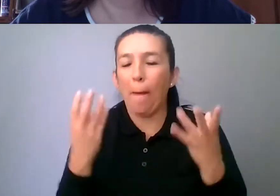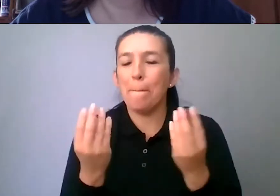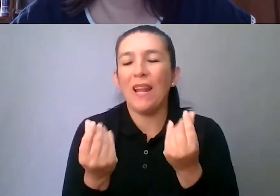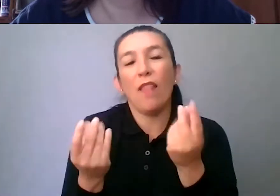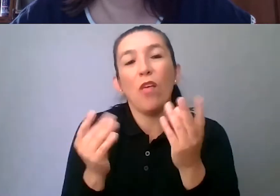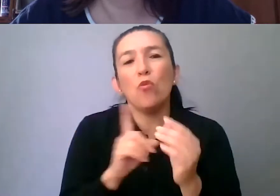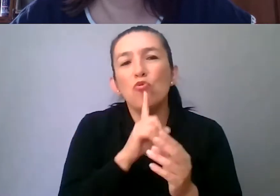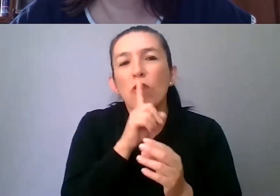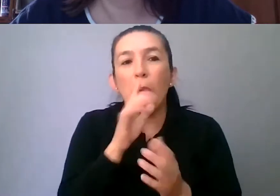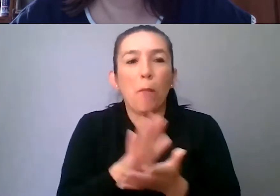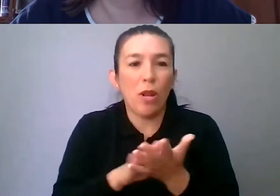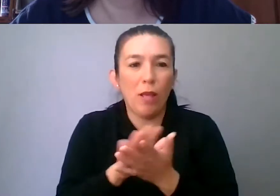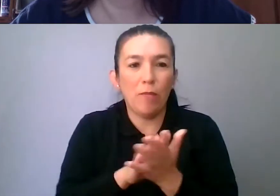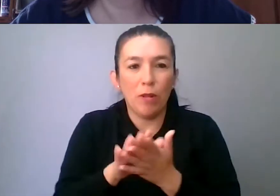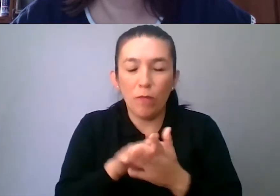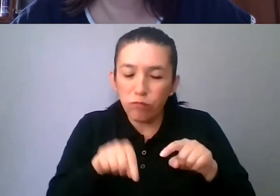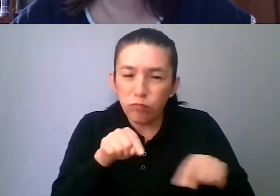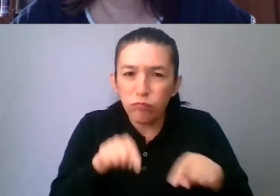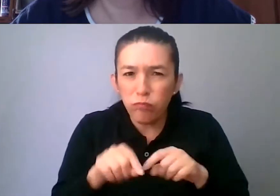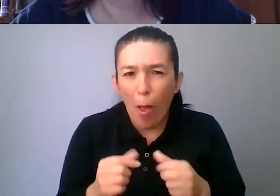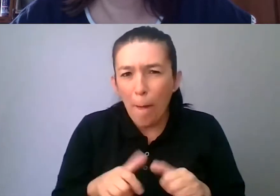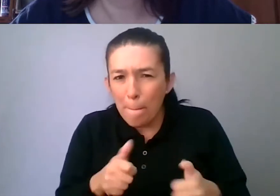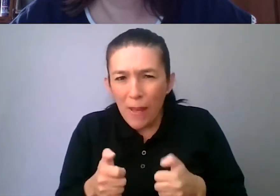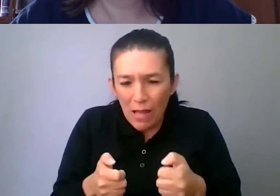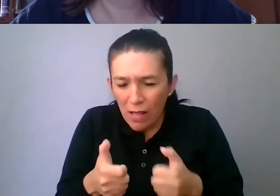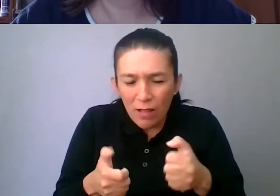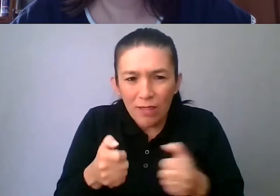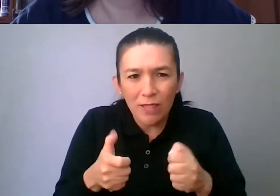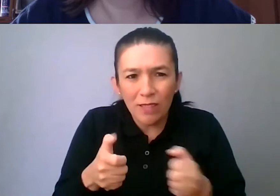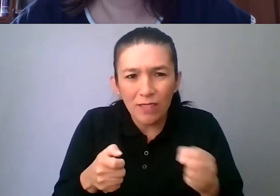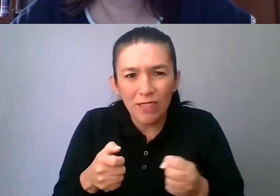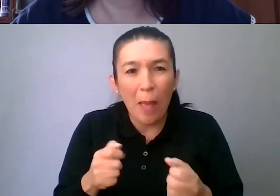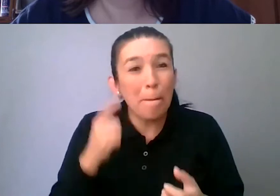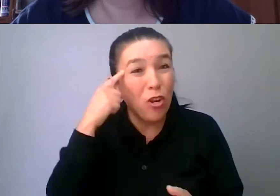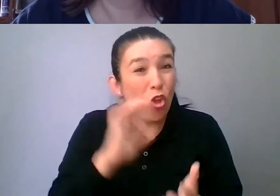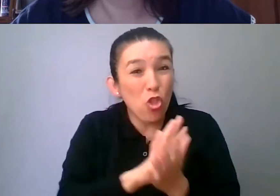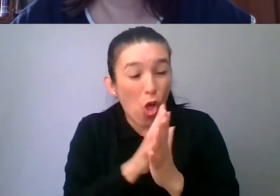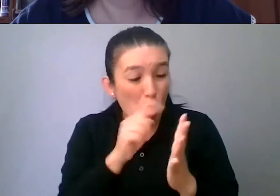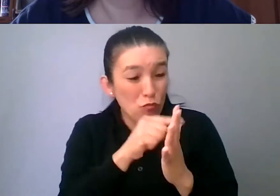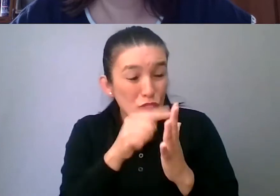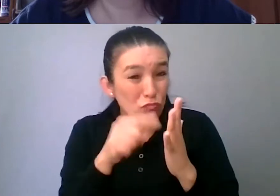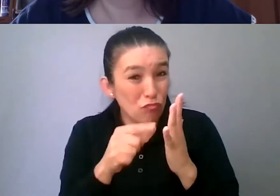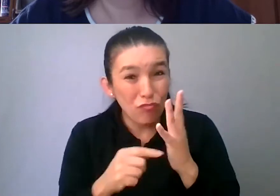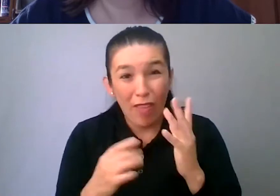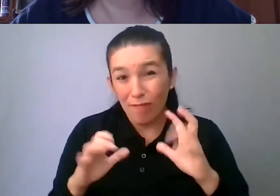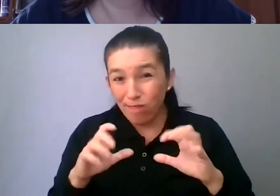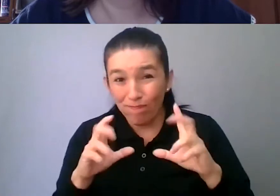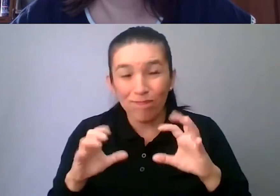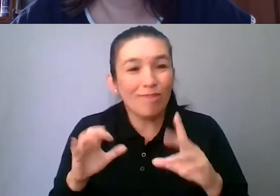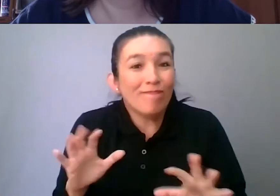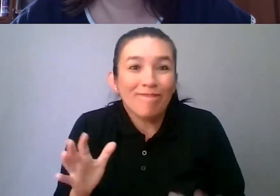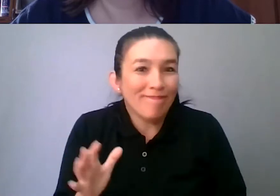con mouse o con tablero, pero no tienen la movilidad en todos los dedos. Entonces, al utilizar